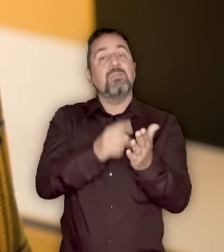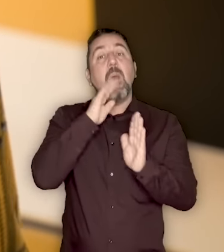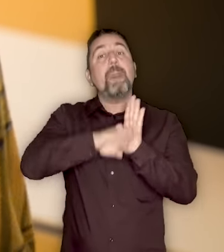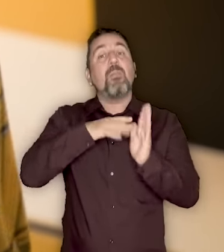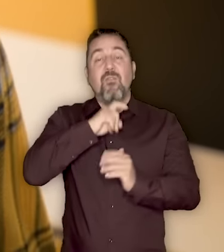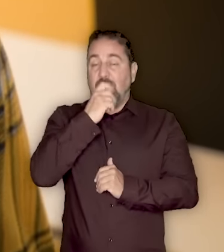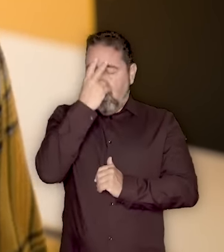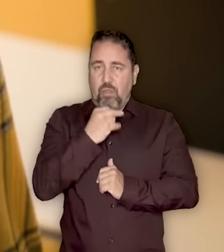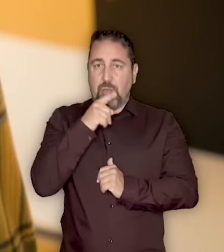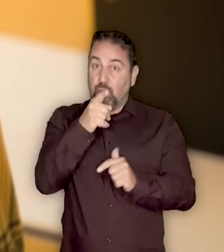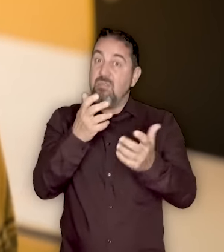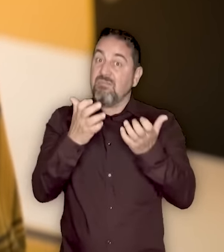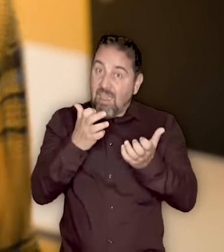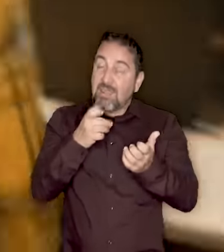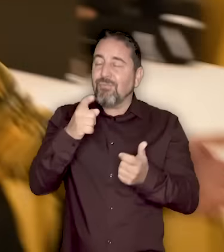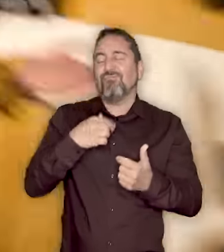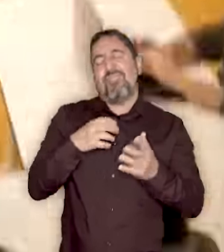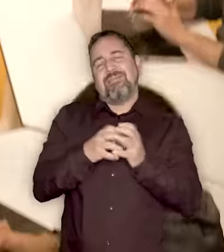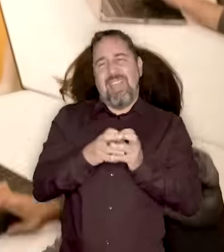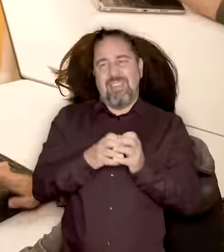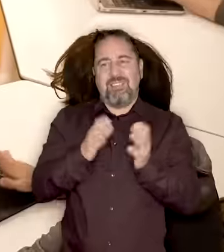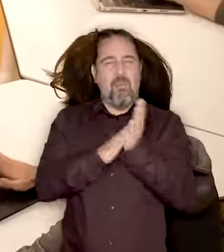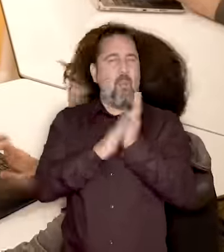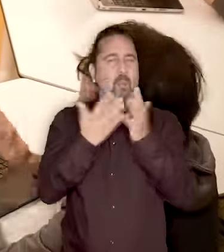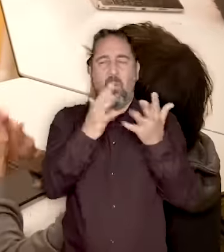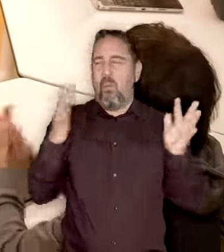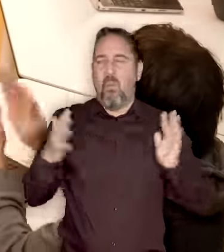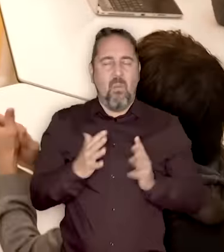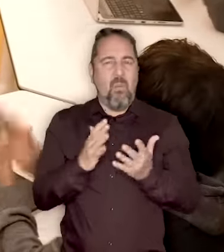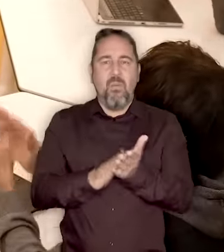de Fundación 11. Tú ganas con tus ganas.